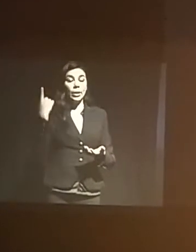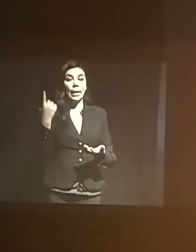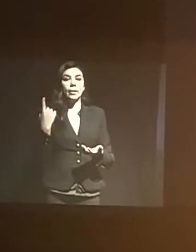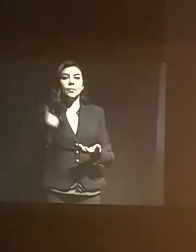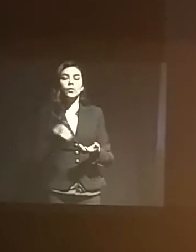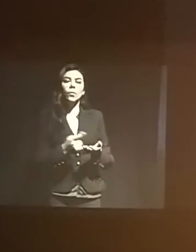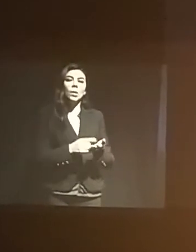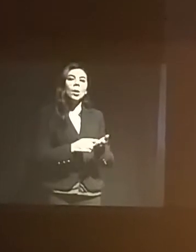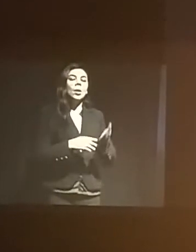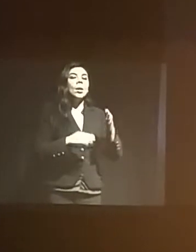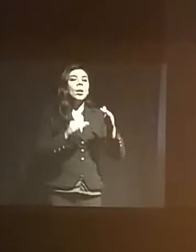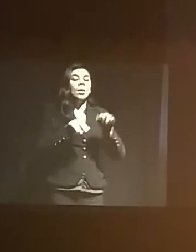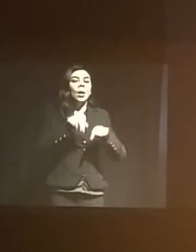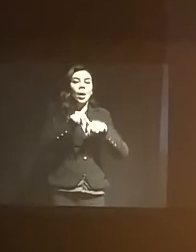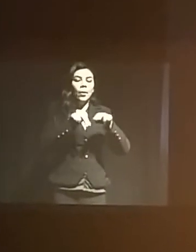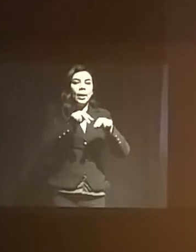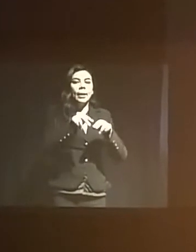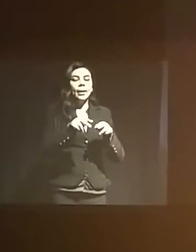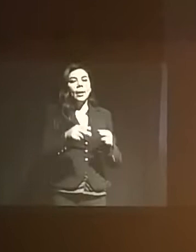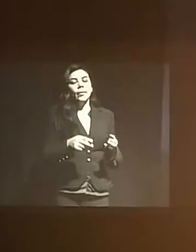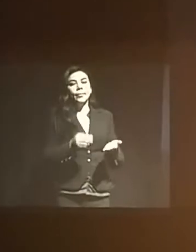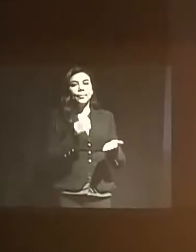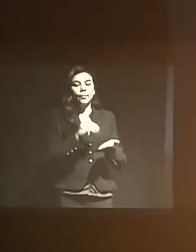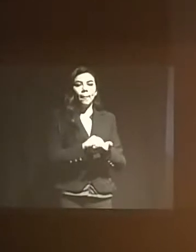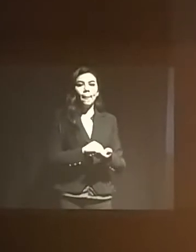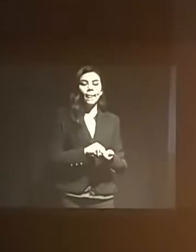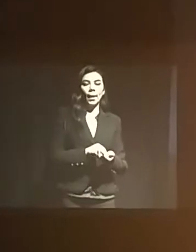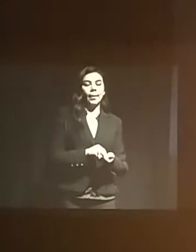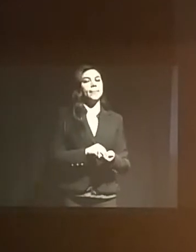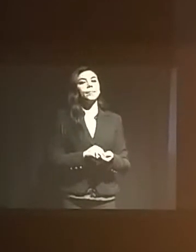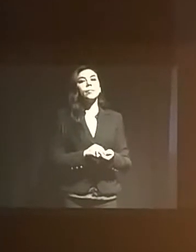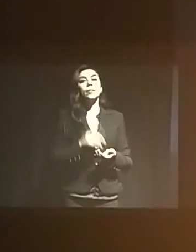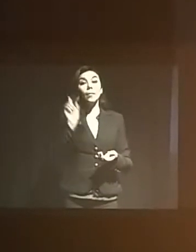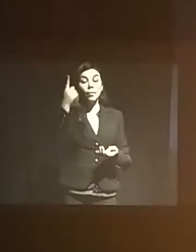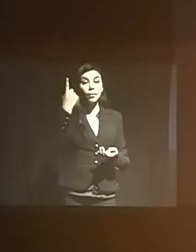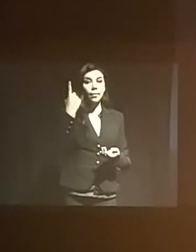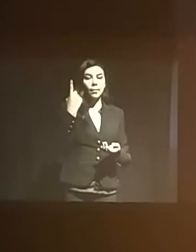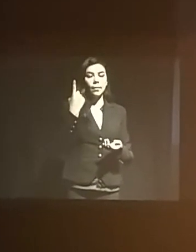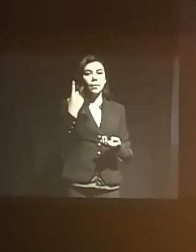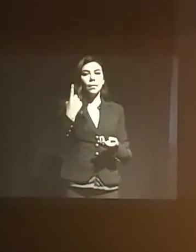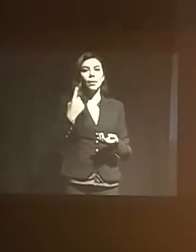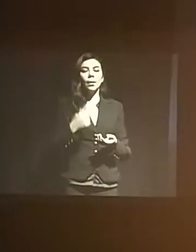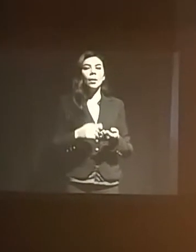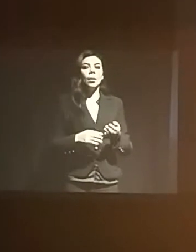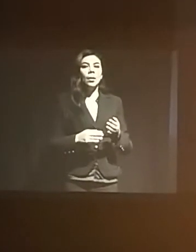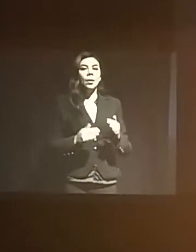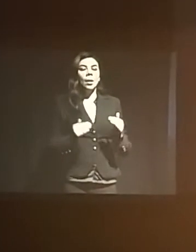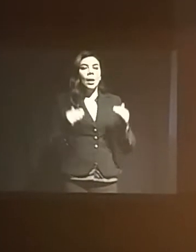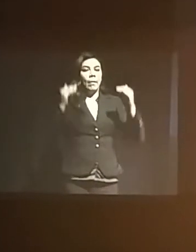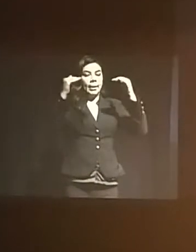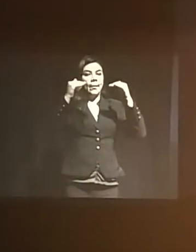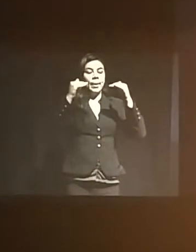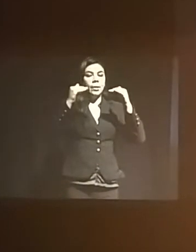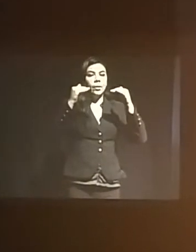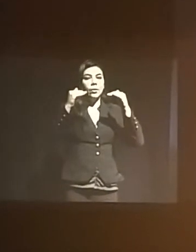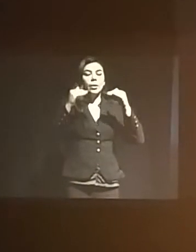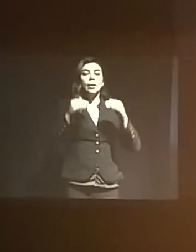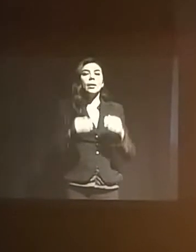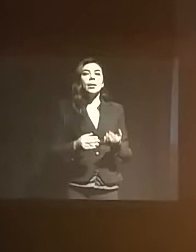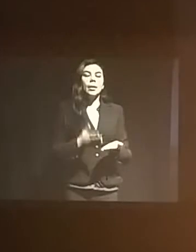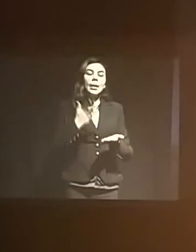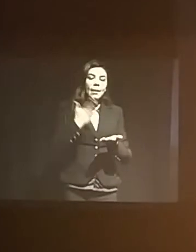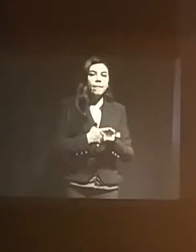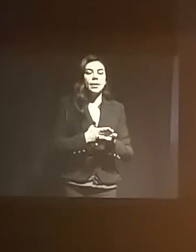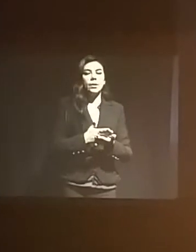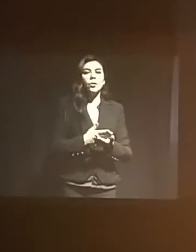unidades a una escala más acotada, pero siguen siendo los mismos. El primero, el levantamiento y la definición. O